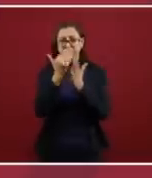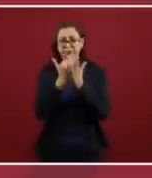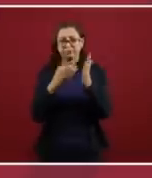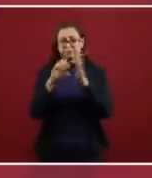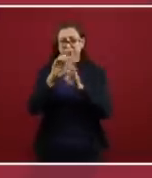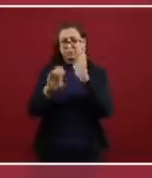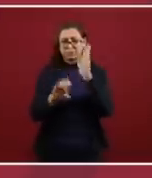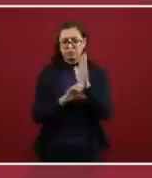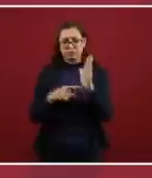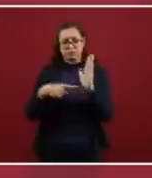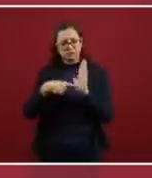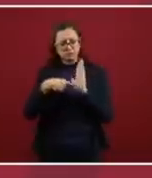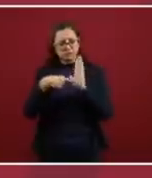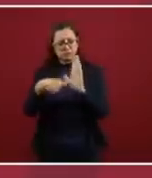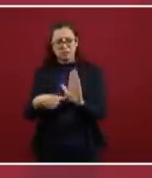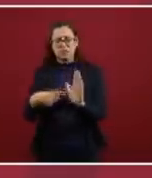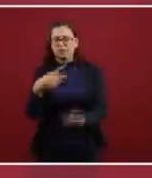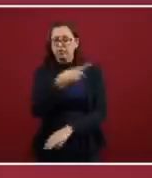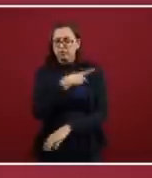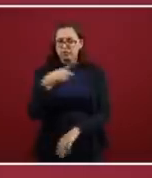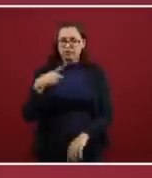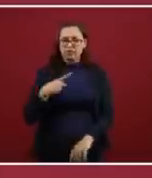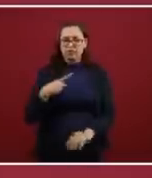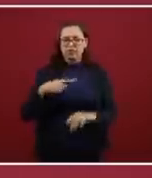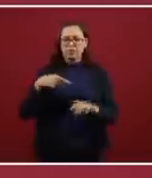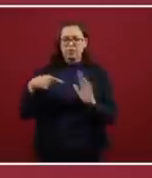debe de estar establecido,